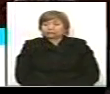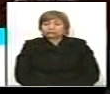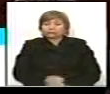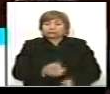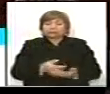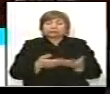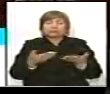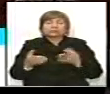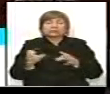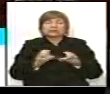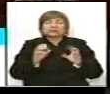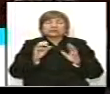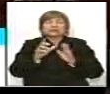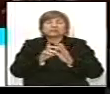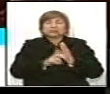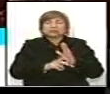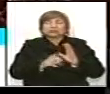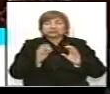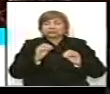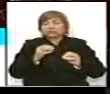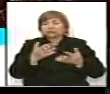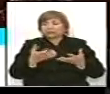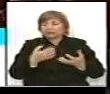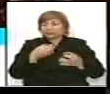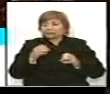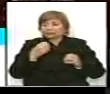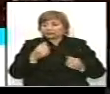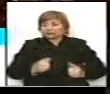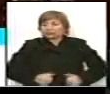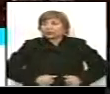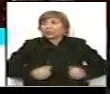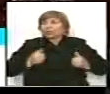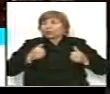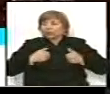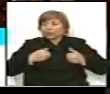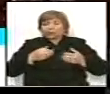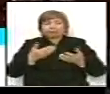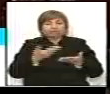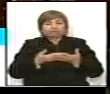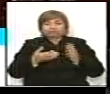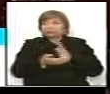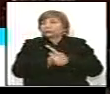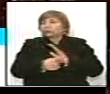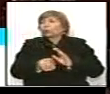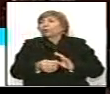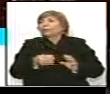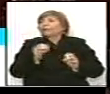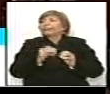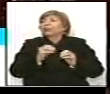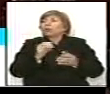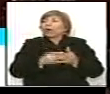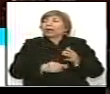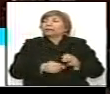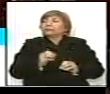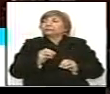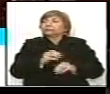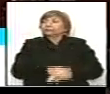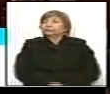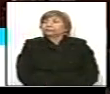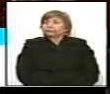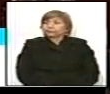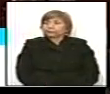¿Qué habría en su lista que ustedes quisieran vivir, experimentar, tener antes de